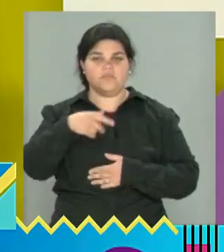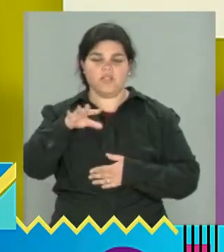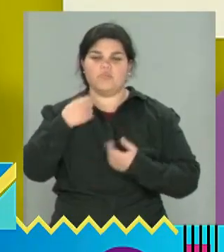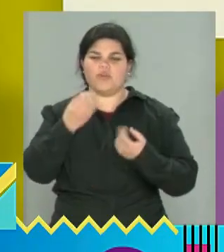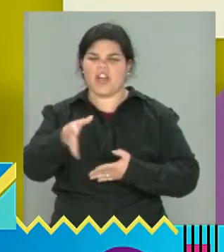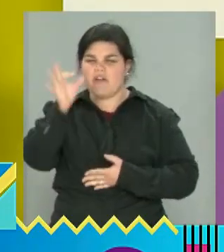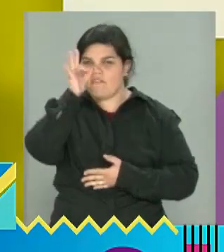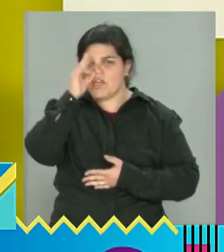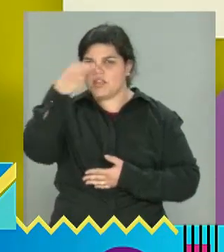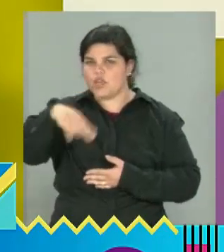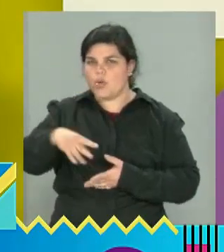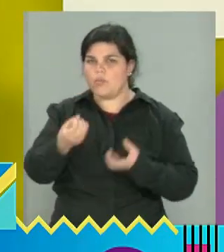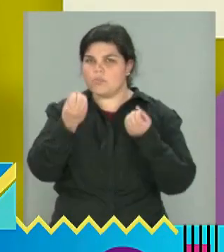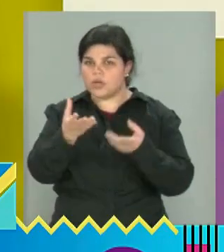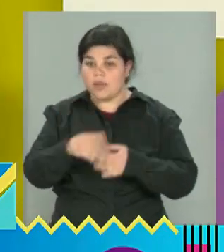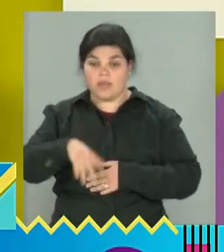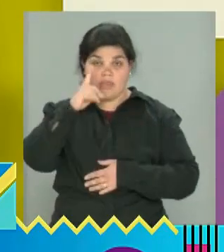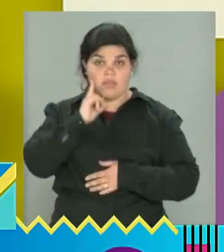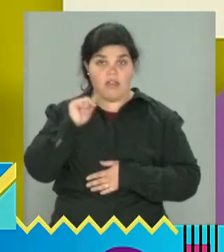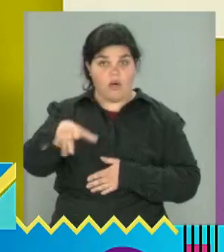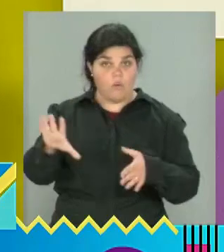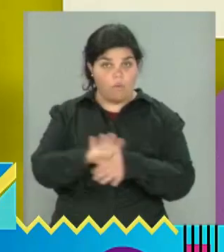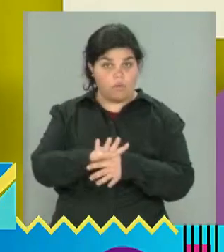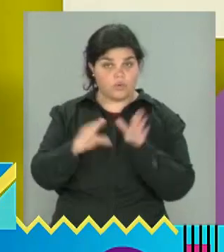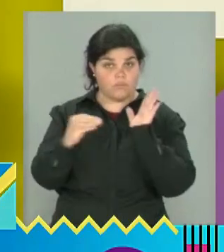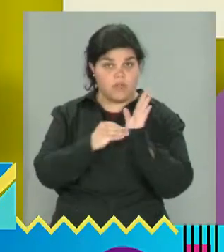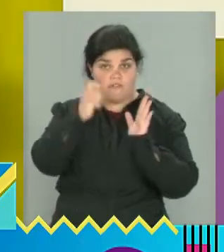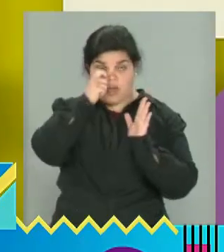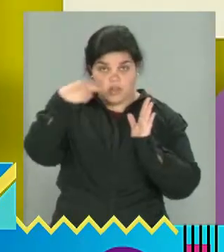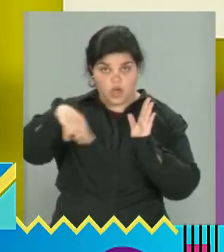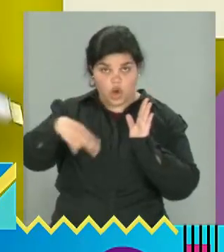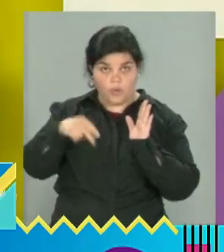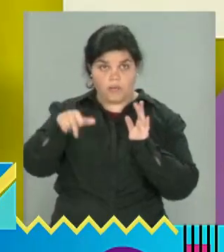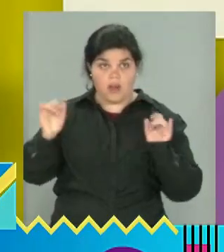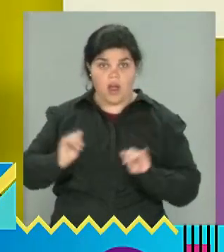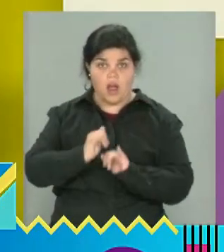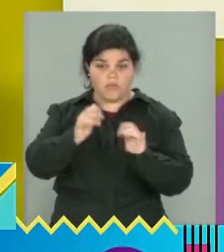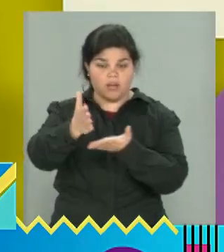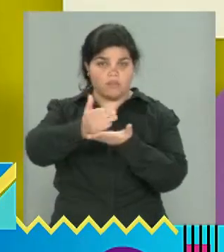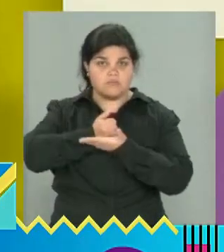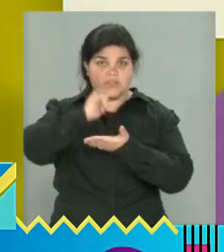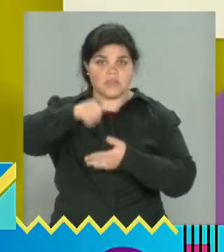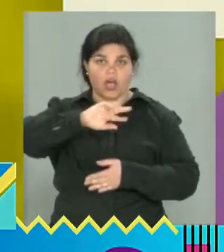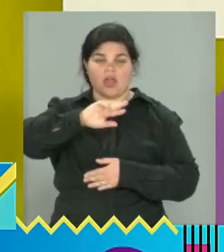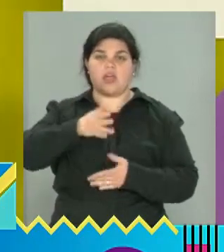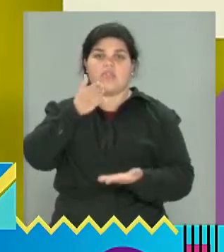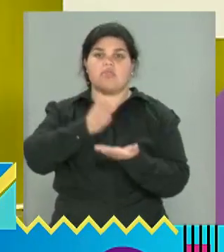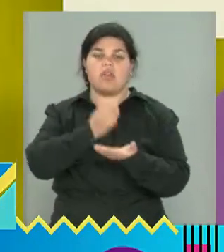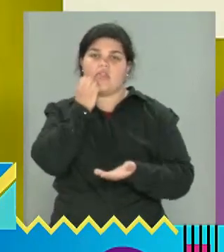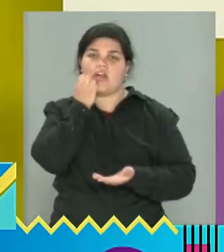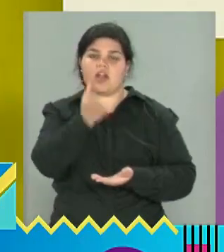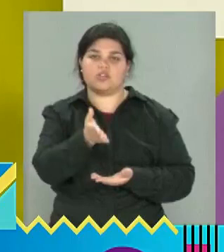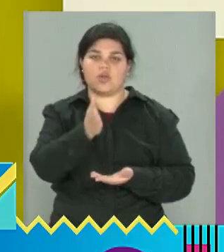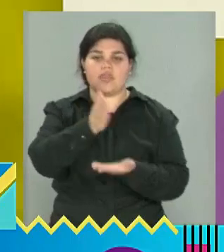de noviembre? Porque ese día se declaró o se adoptó, digamos, la Declaración Universal de los Derechos del